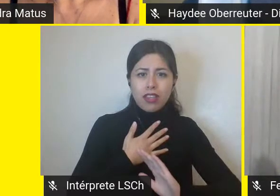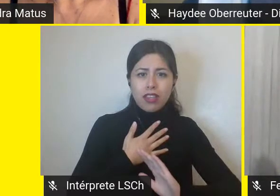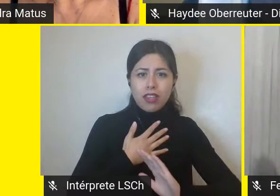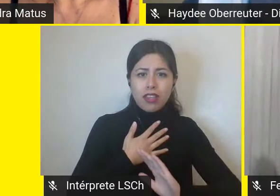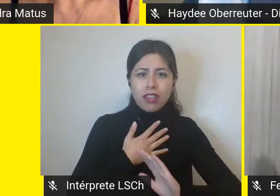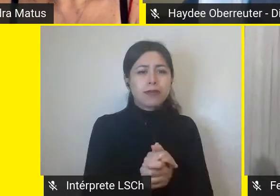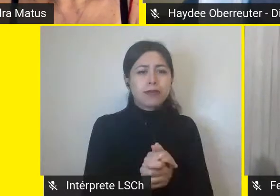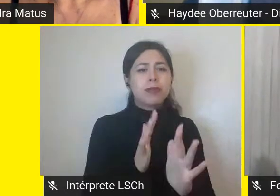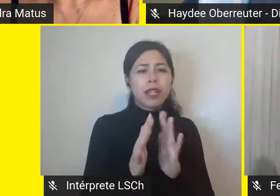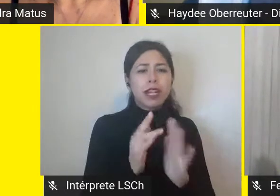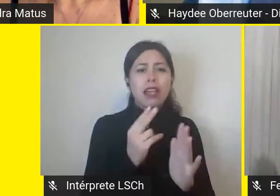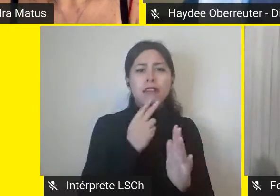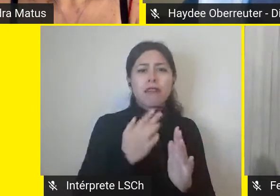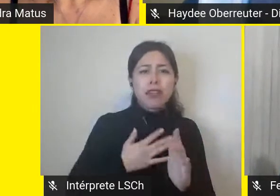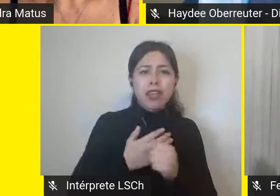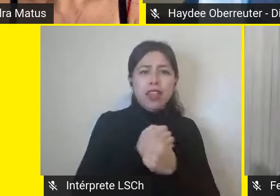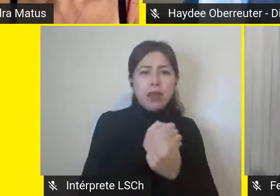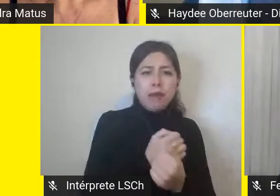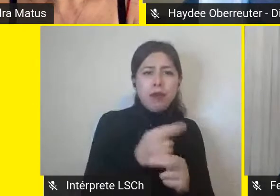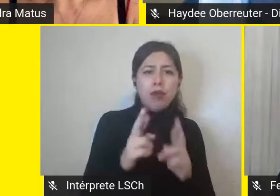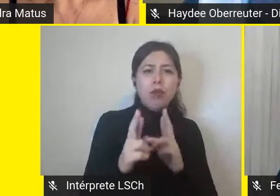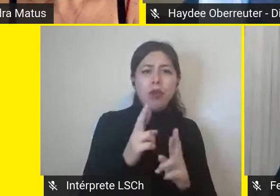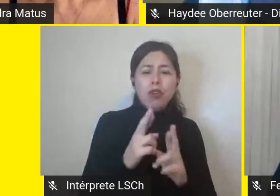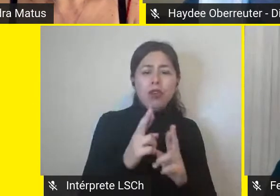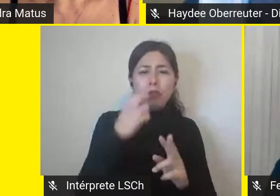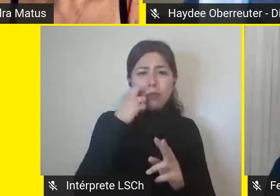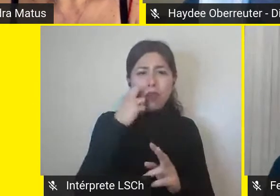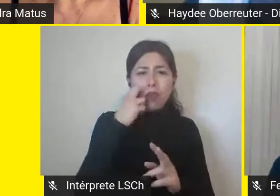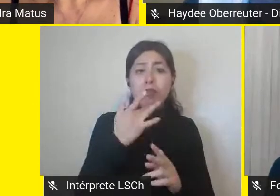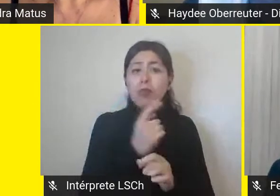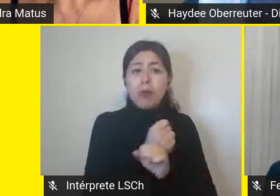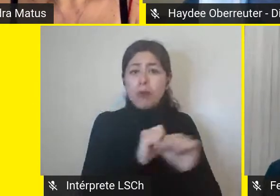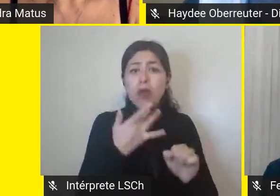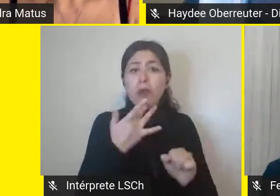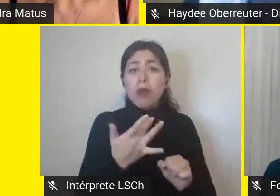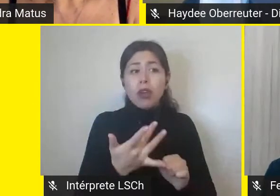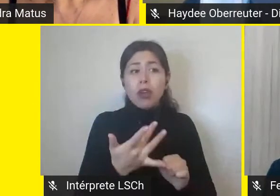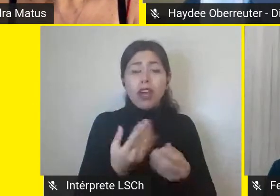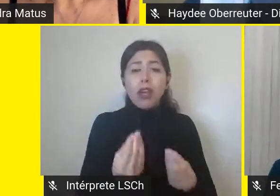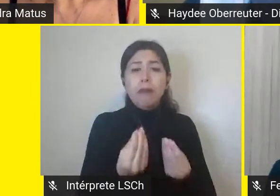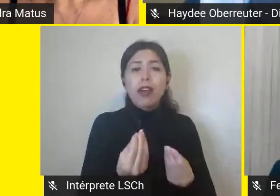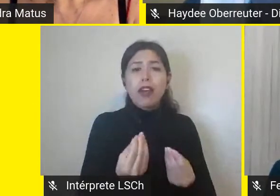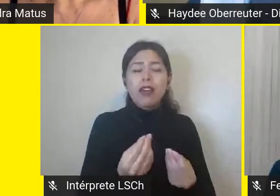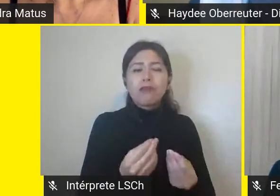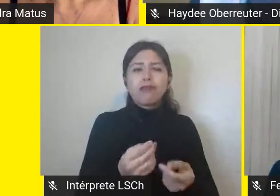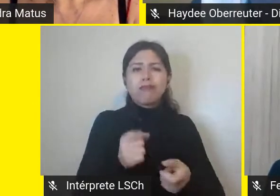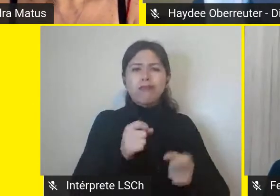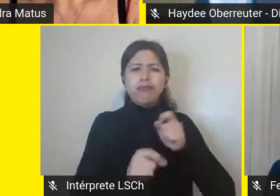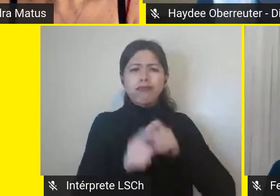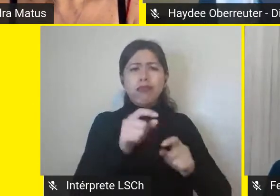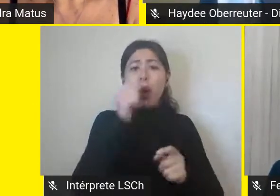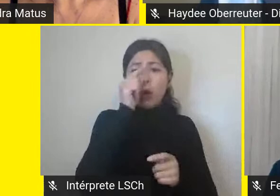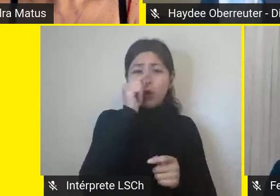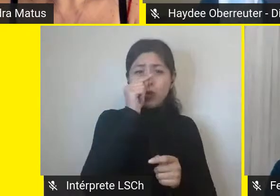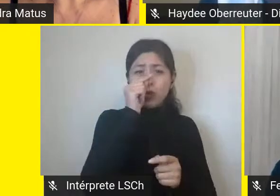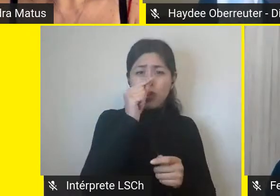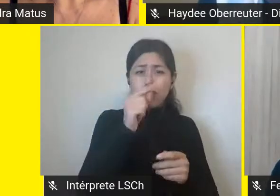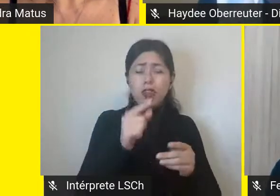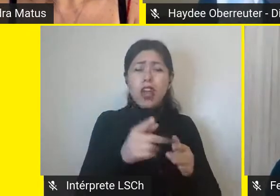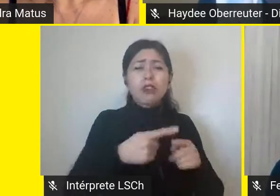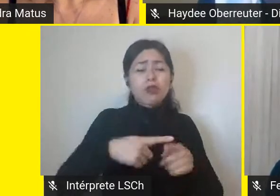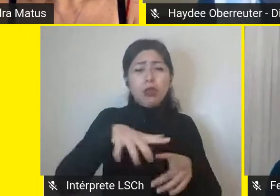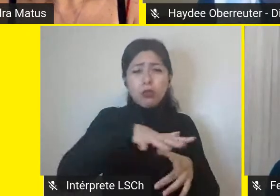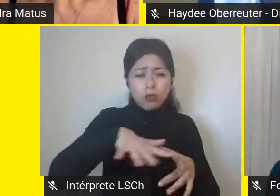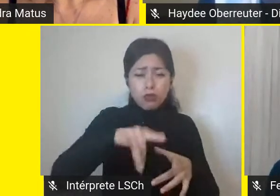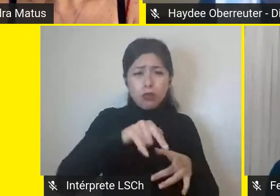visto no solamente lo que ocurre durante la rebelión social desde octubre para adelante, sino que hoy día todo Chile